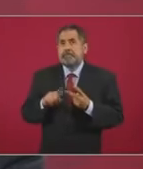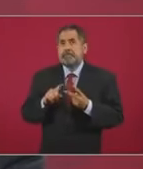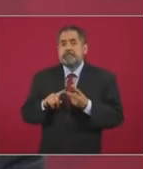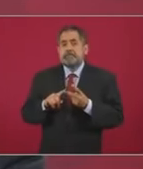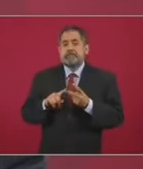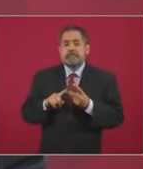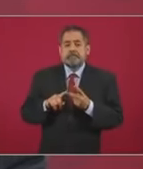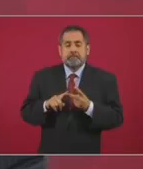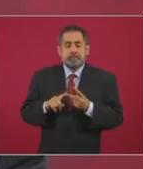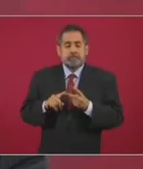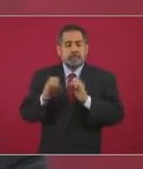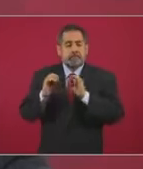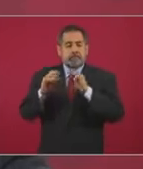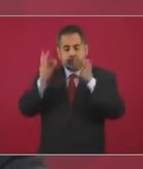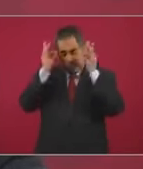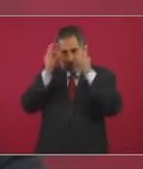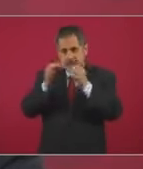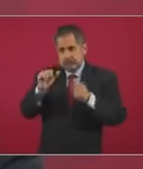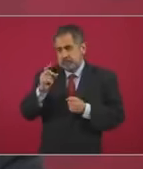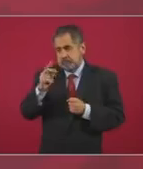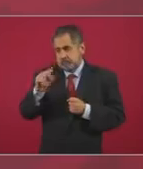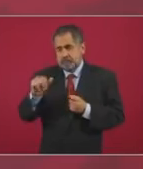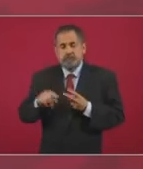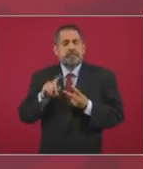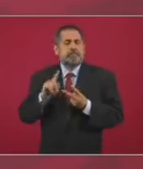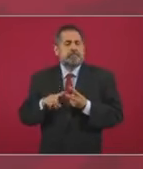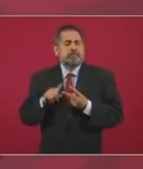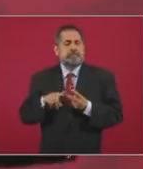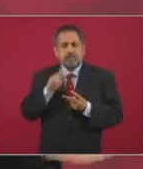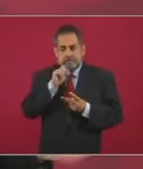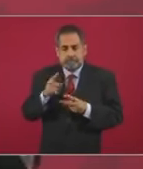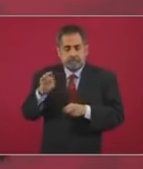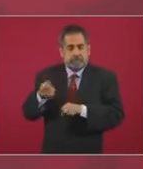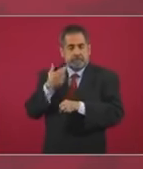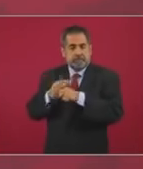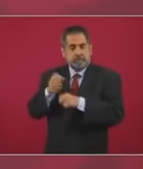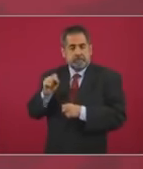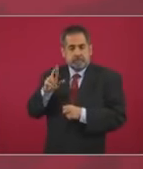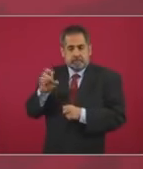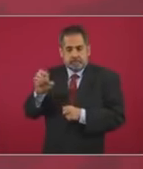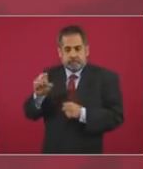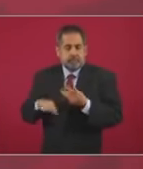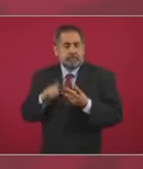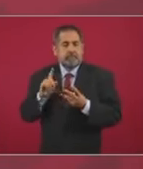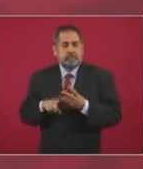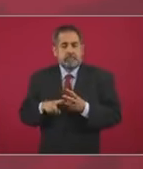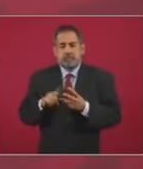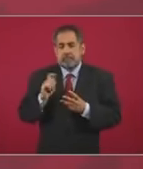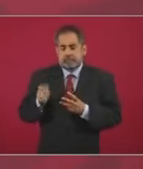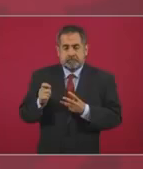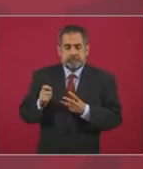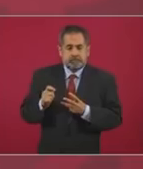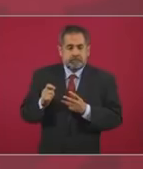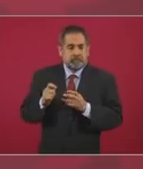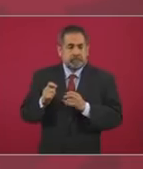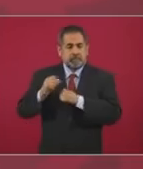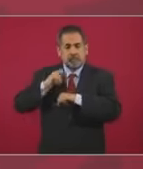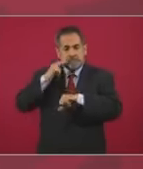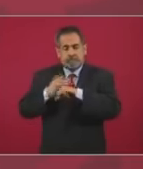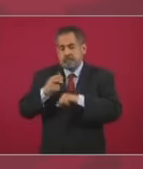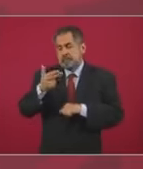la Oficina de Aduanas, participa también Secretaría de Relaciones Exteriores, participa también la Oficialía Mayor